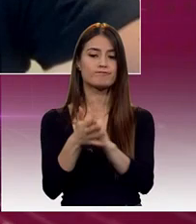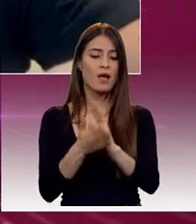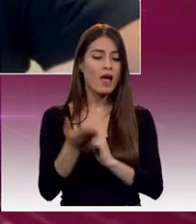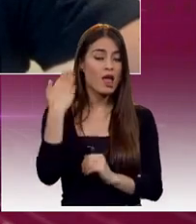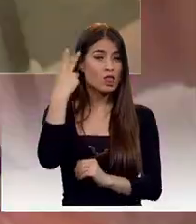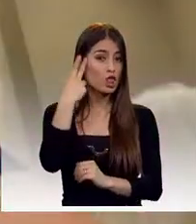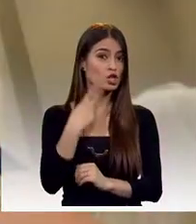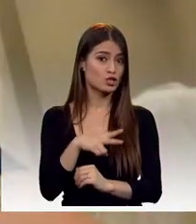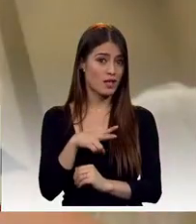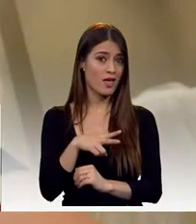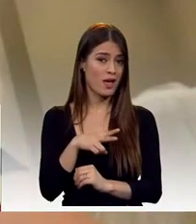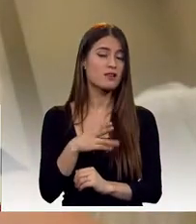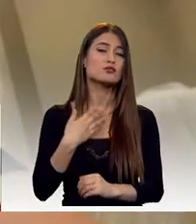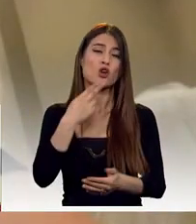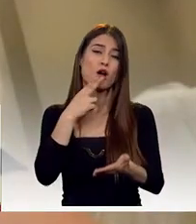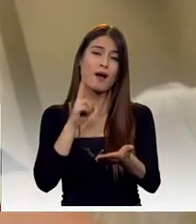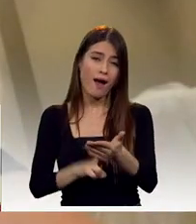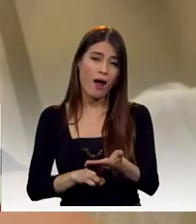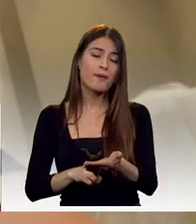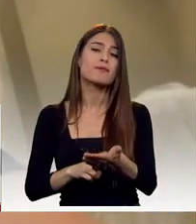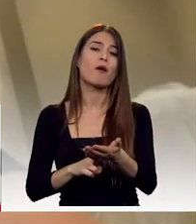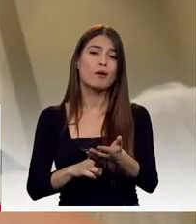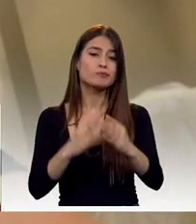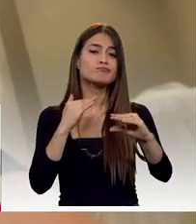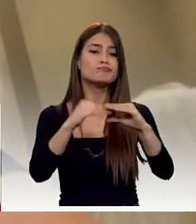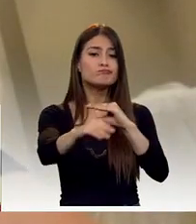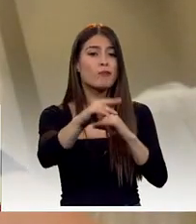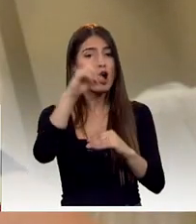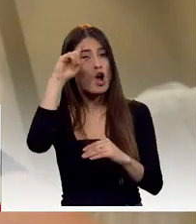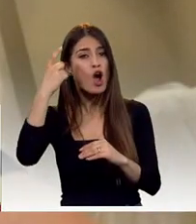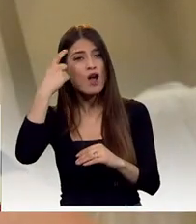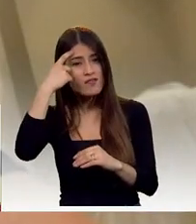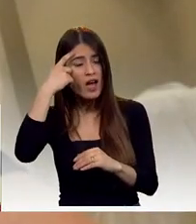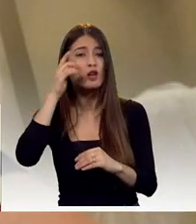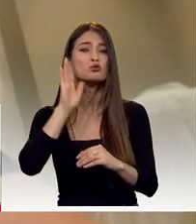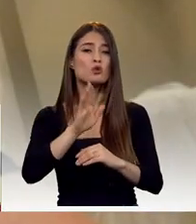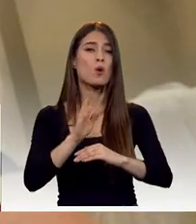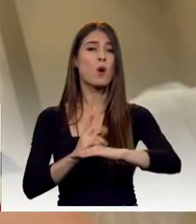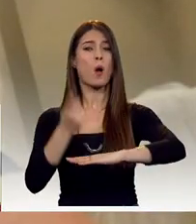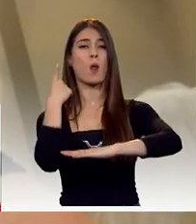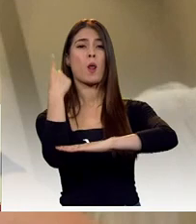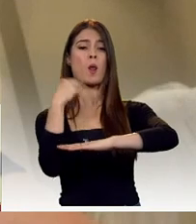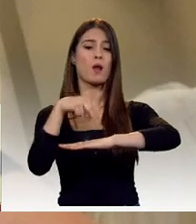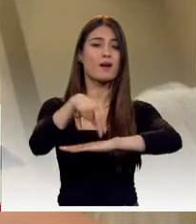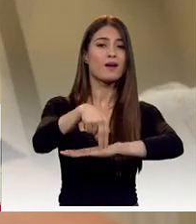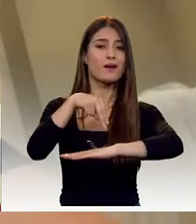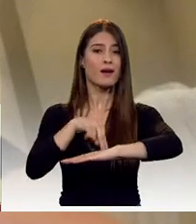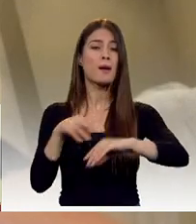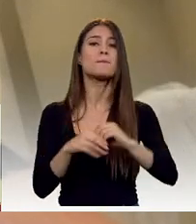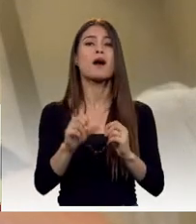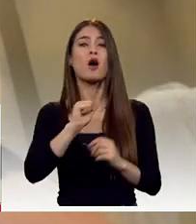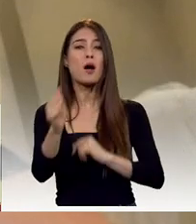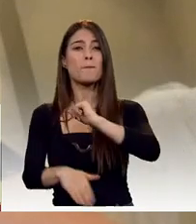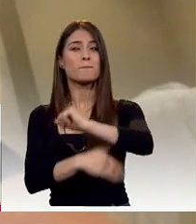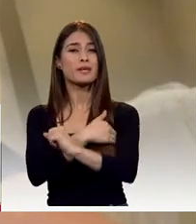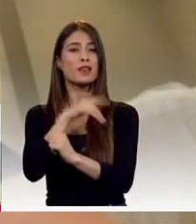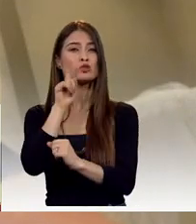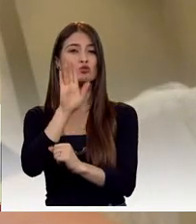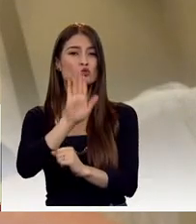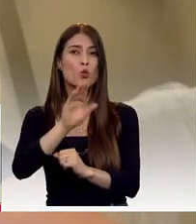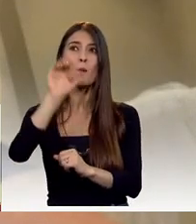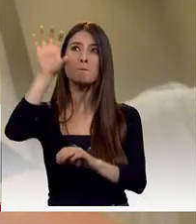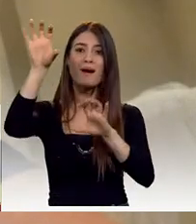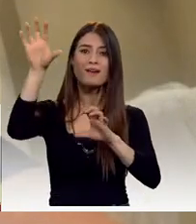días envié una carta oficial al gobierno la cancillería de la ministra de relaciones exteriores pidiéndole un permiso de